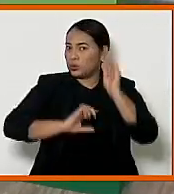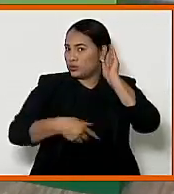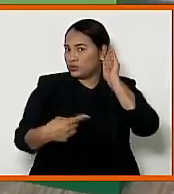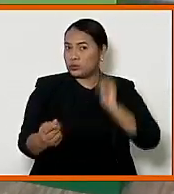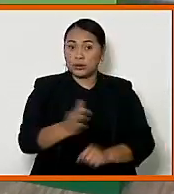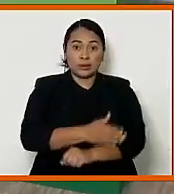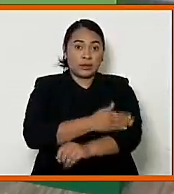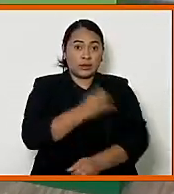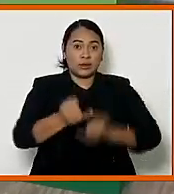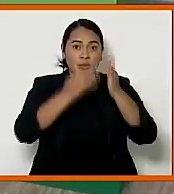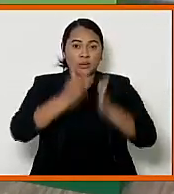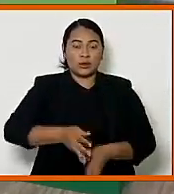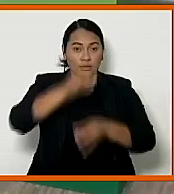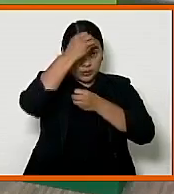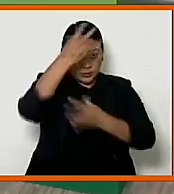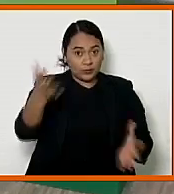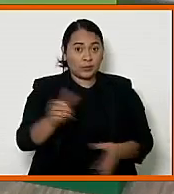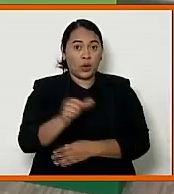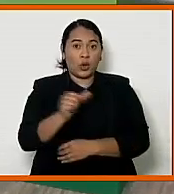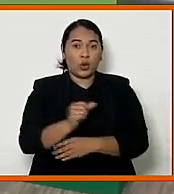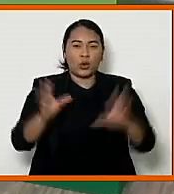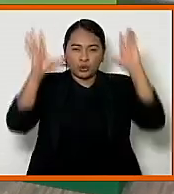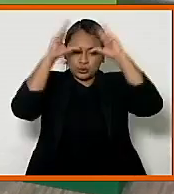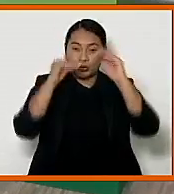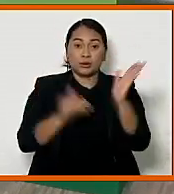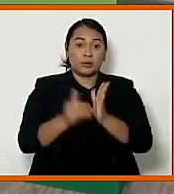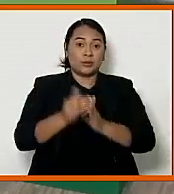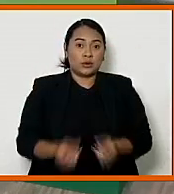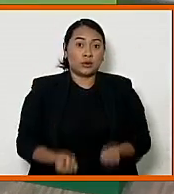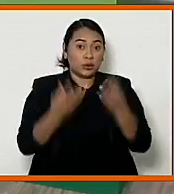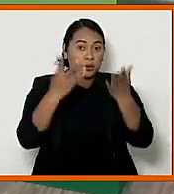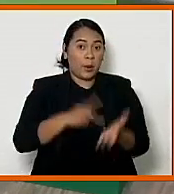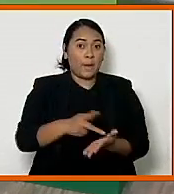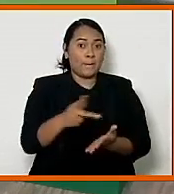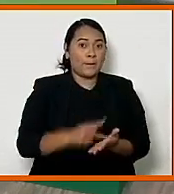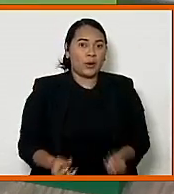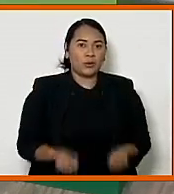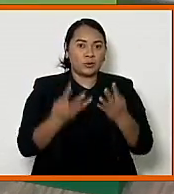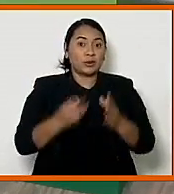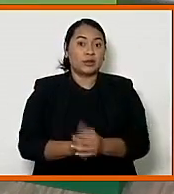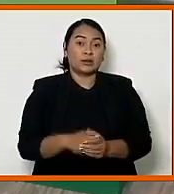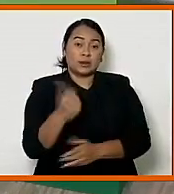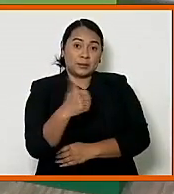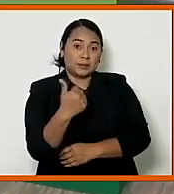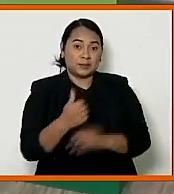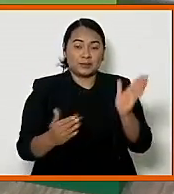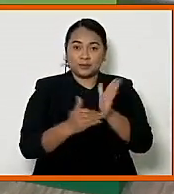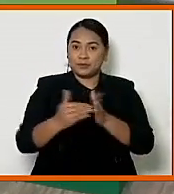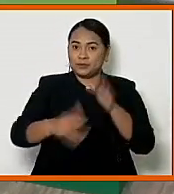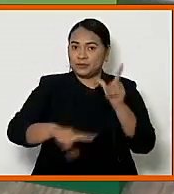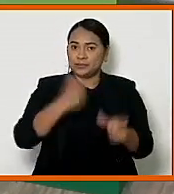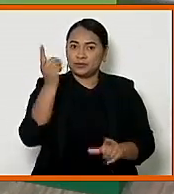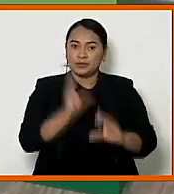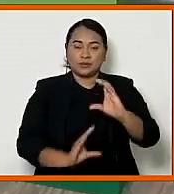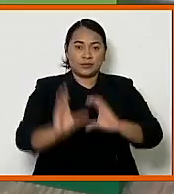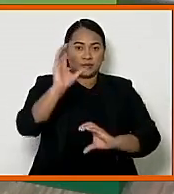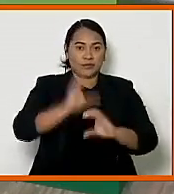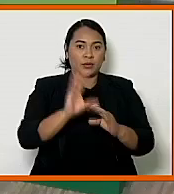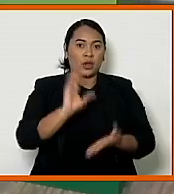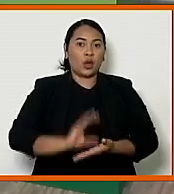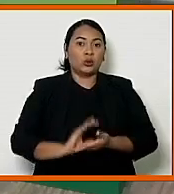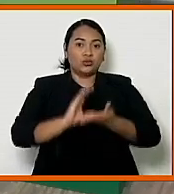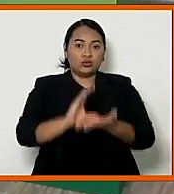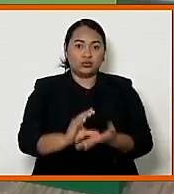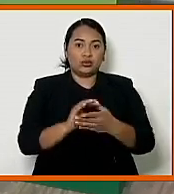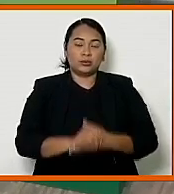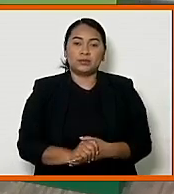que hoy tenemos Noche Millonaria y nuestro nuevo monto de nuestro Loto Super Premio está en 10 millones de lempiras con su jugada doble. Puedes